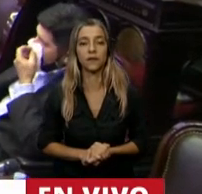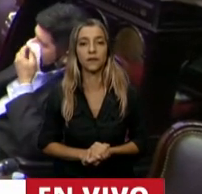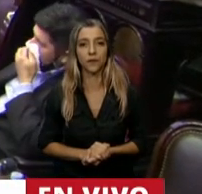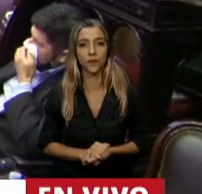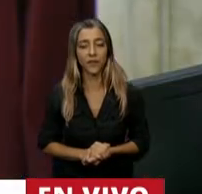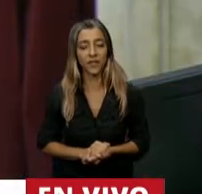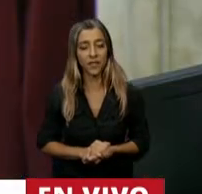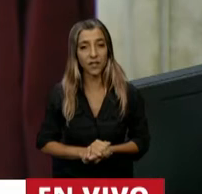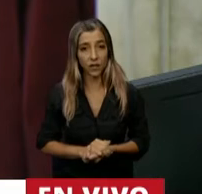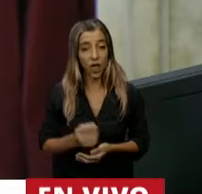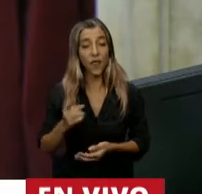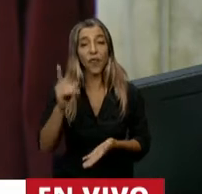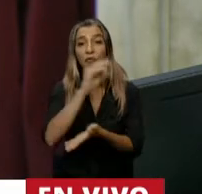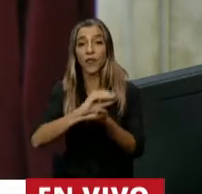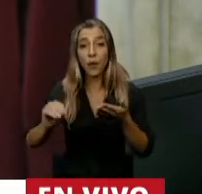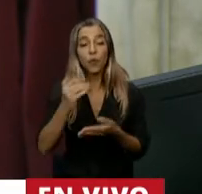Diputada Urgic,